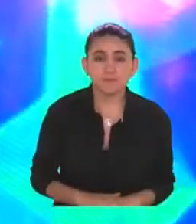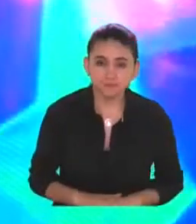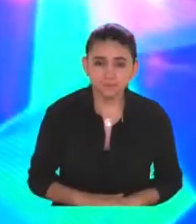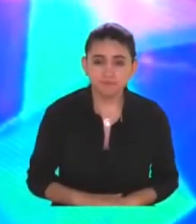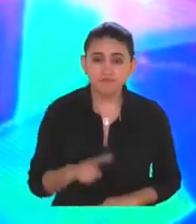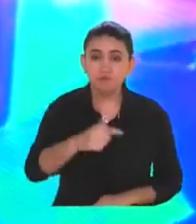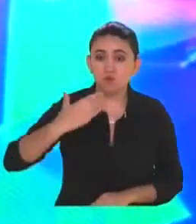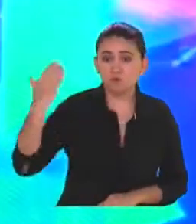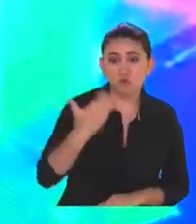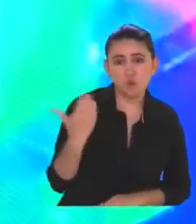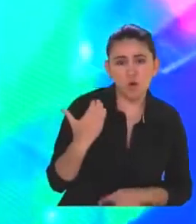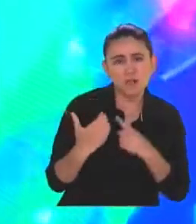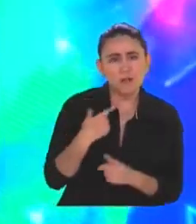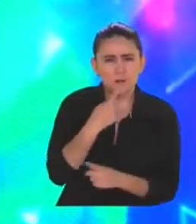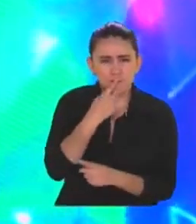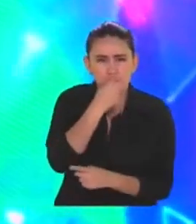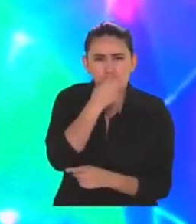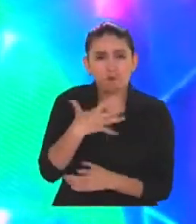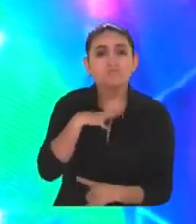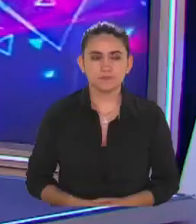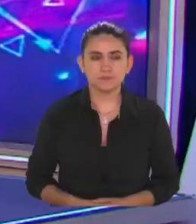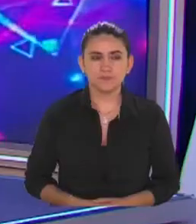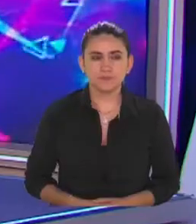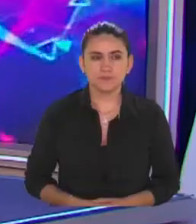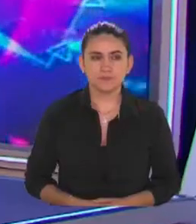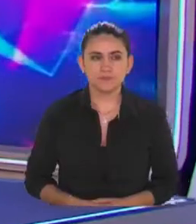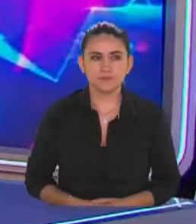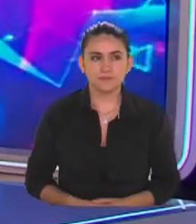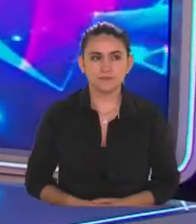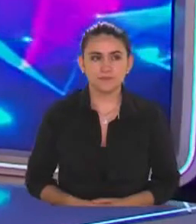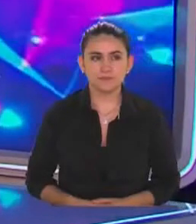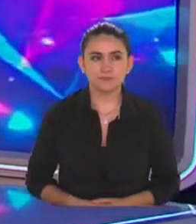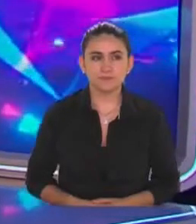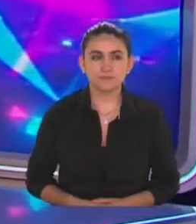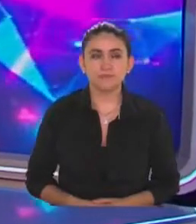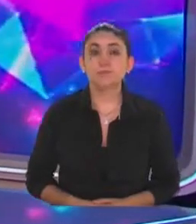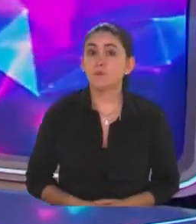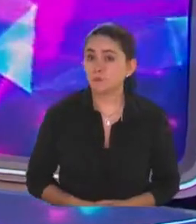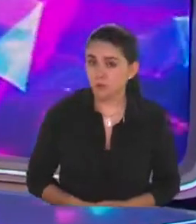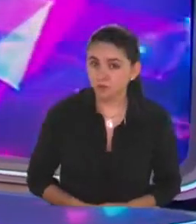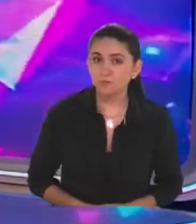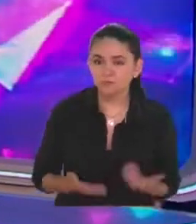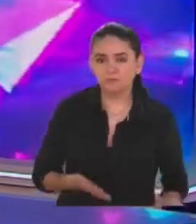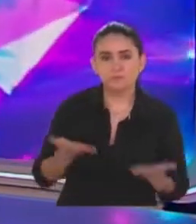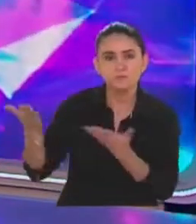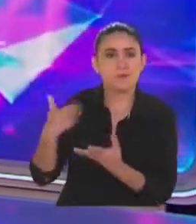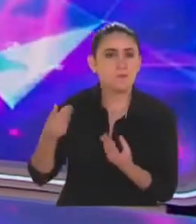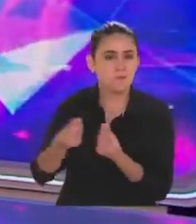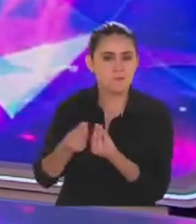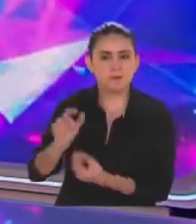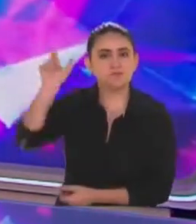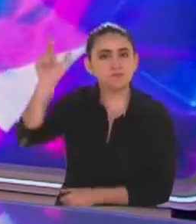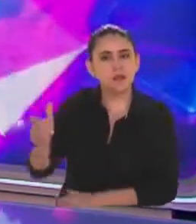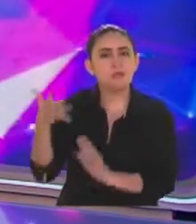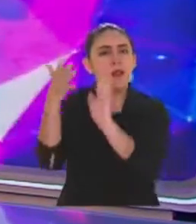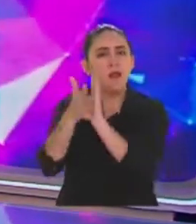de tu yogur original Alpina se toma a la Feria de las Flores 2000. Bueno, y a esta hora es momento de irnos a nuestra redacción para conocer